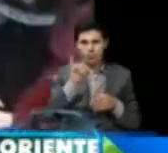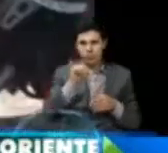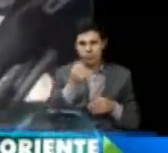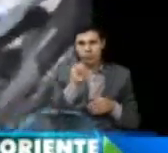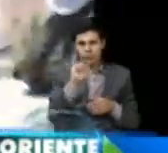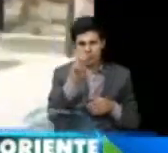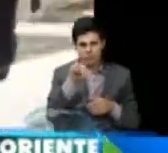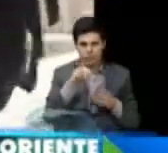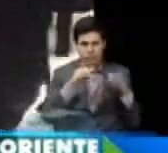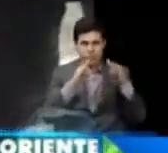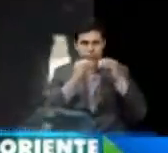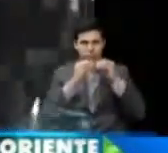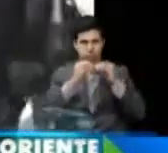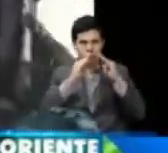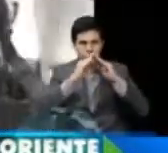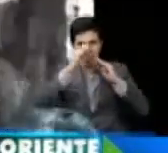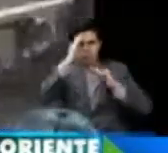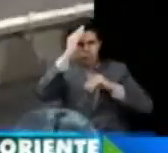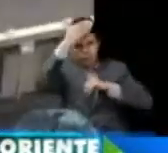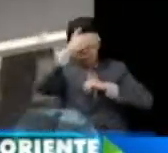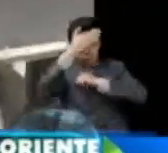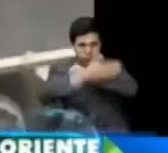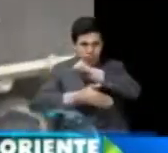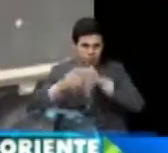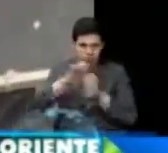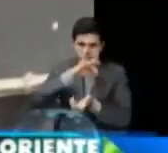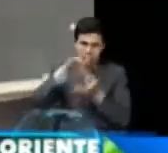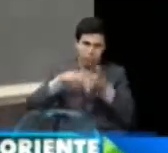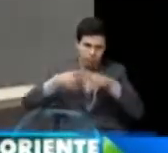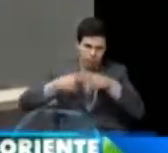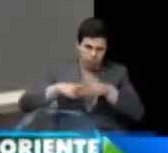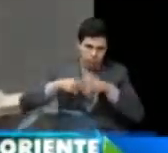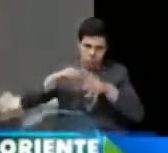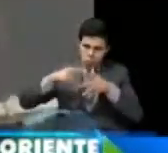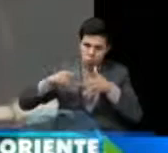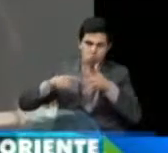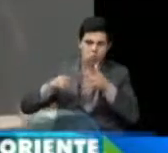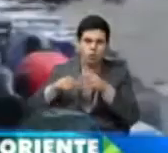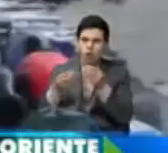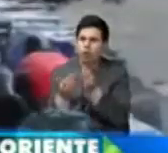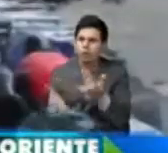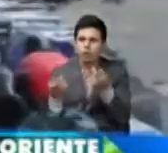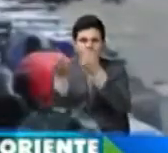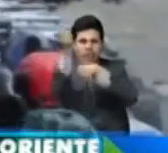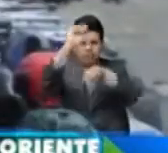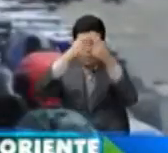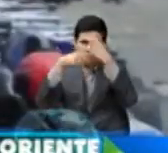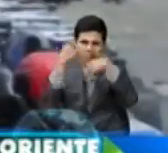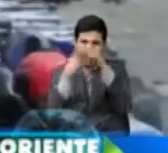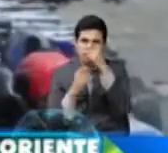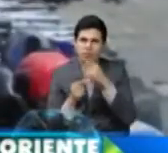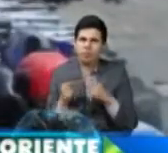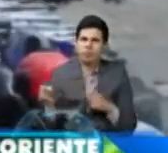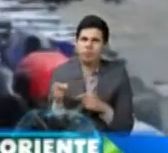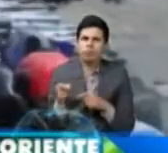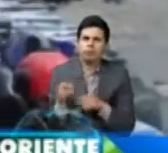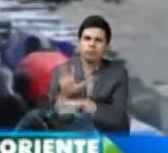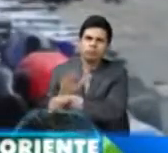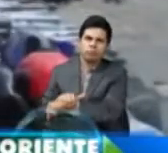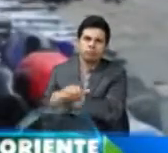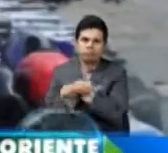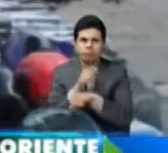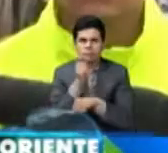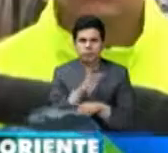SMAT, realizó un allanamiento en talleres y almacenes donde se comercializaban autopartes. En esta oportunidad fueron capturadas